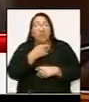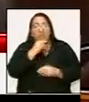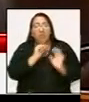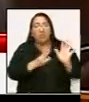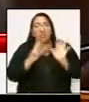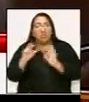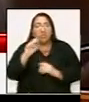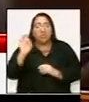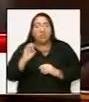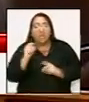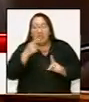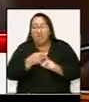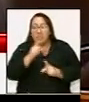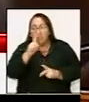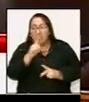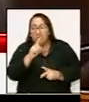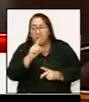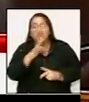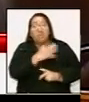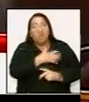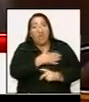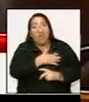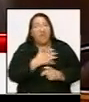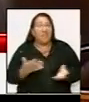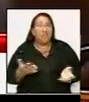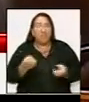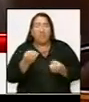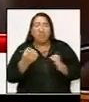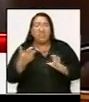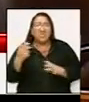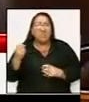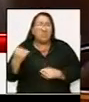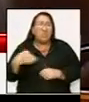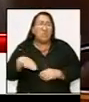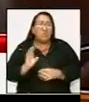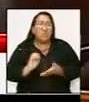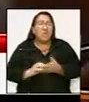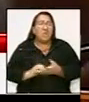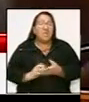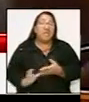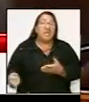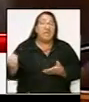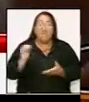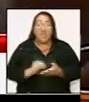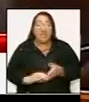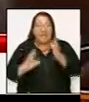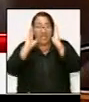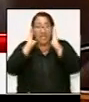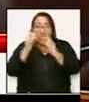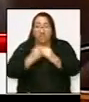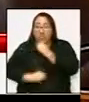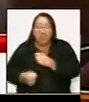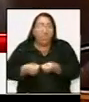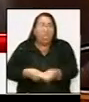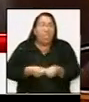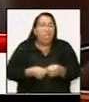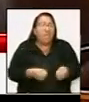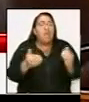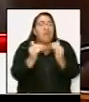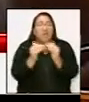88% de las mujeres han llegado al primer año de secundaria. Y si encima tiene que atender a los hijos, tiene que limpiar la